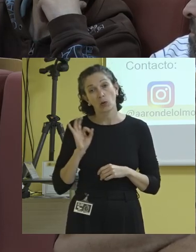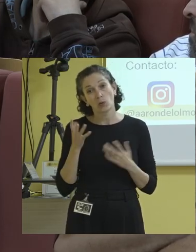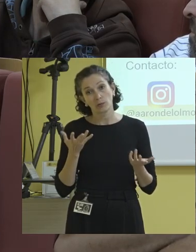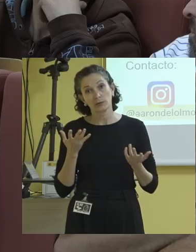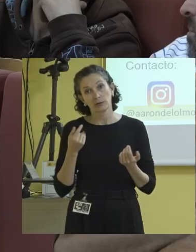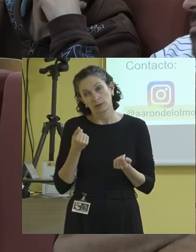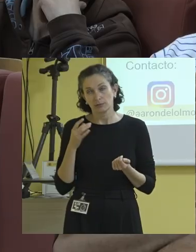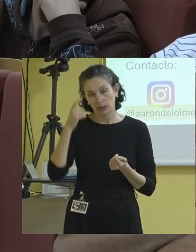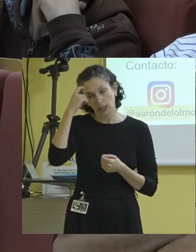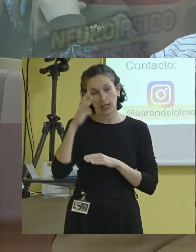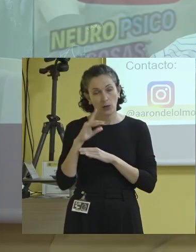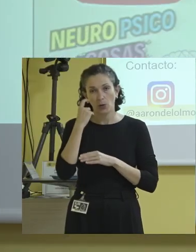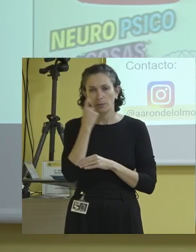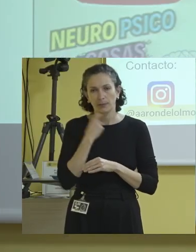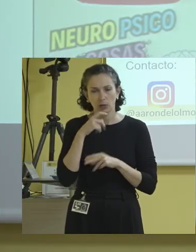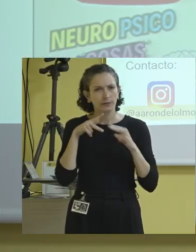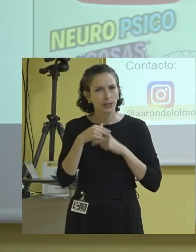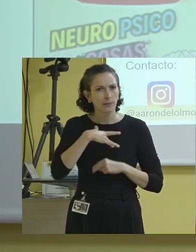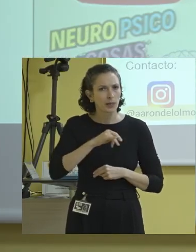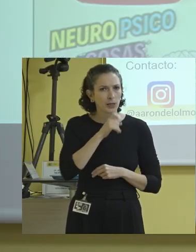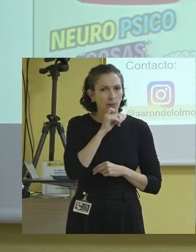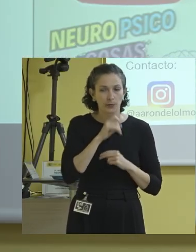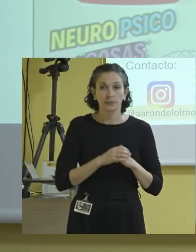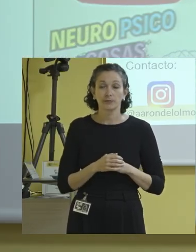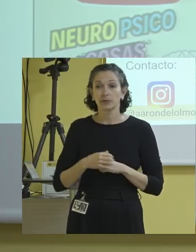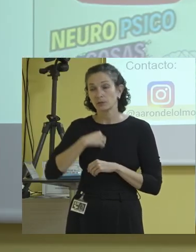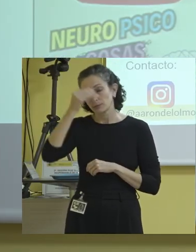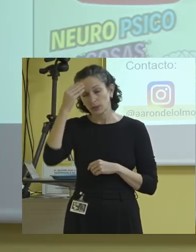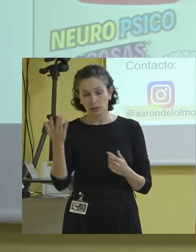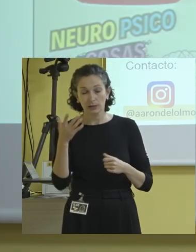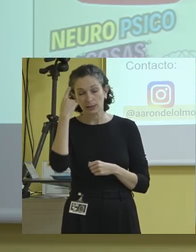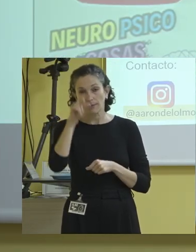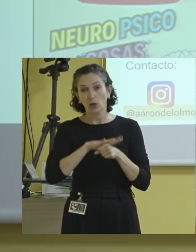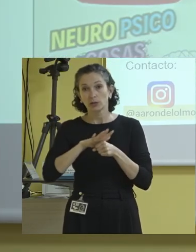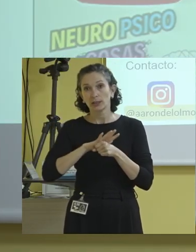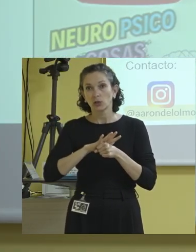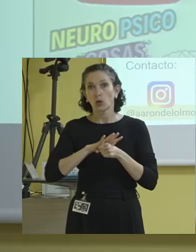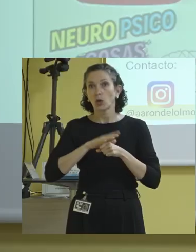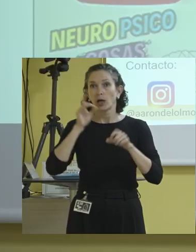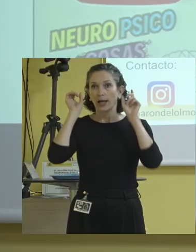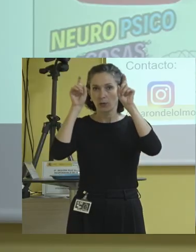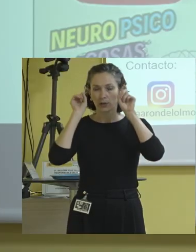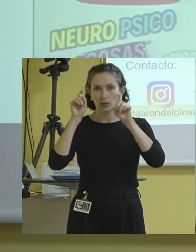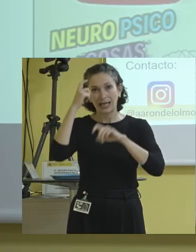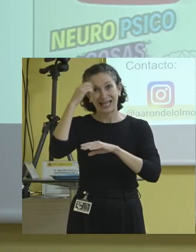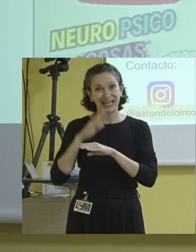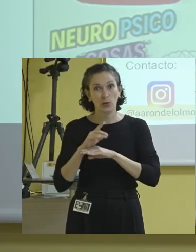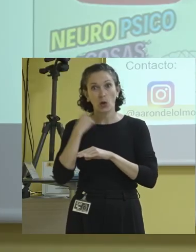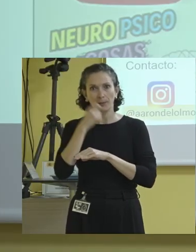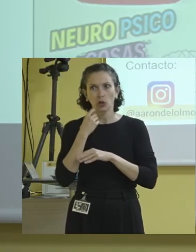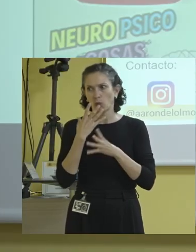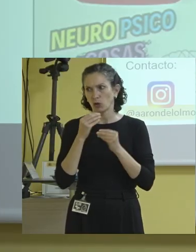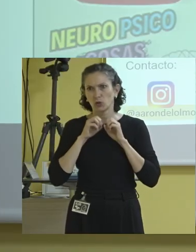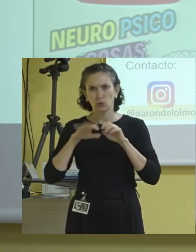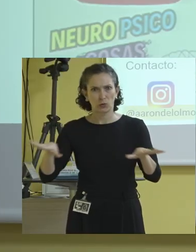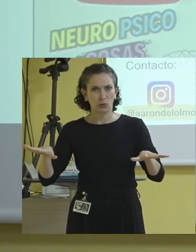de neuromitos? Bueno, creo que lo importante sería intentar ser conscientes de que en el entorno educativo tenemos mucha proliferación de neuromitos e intentar dar una